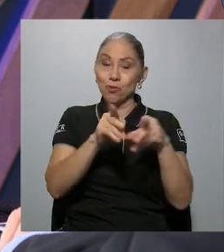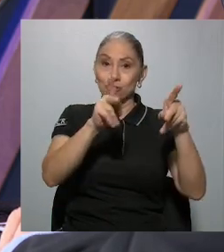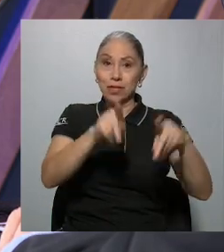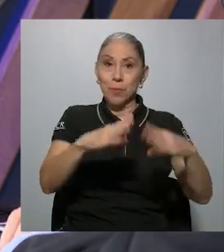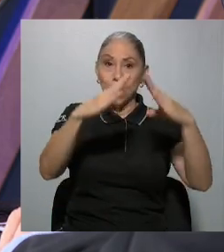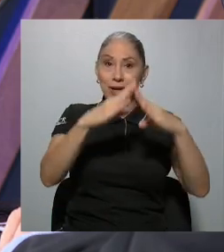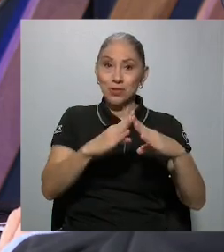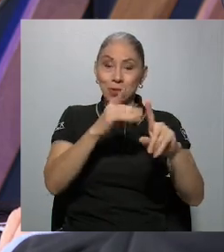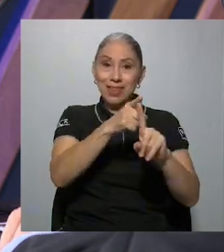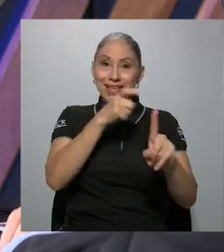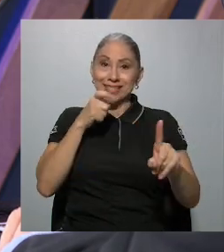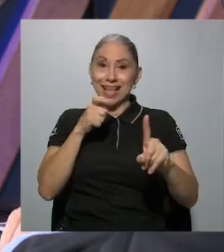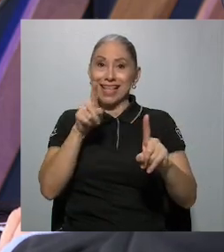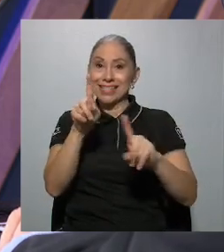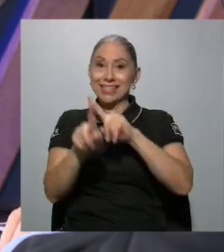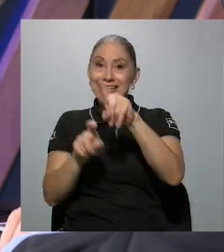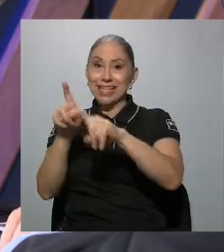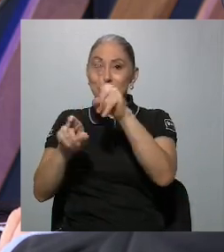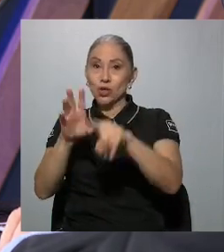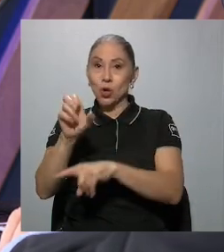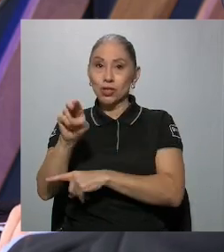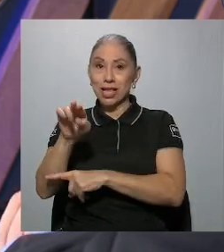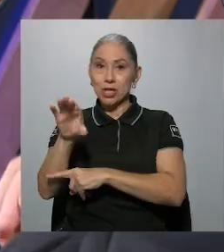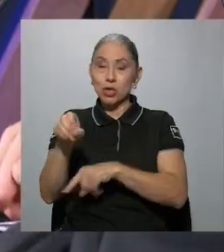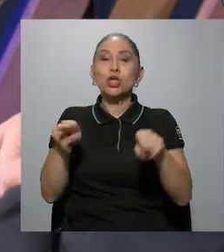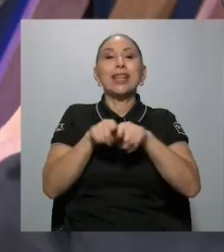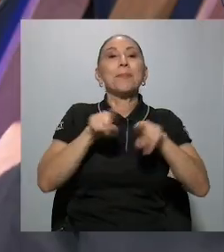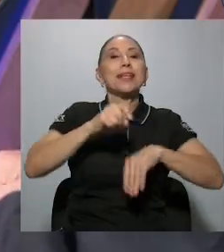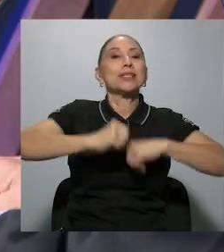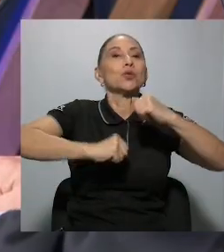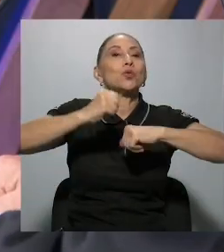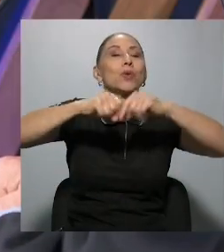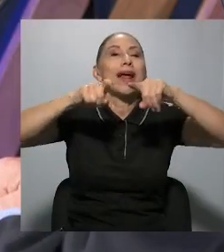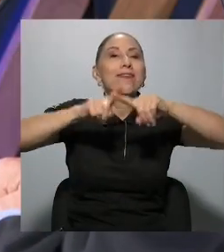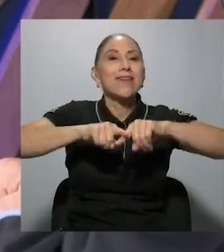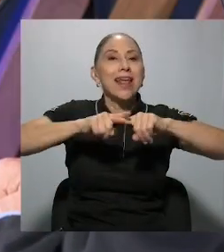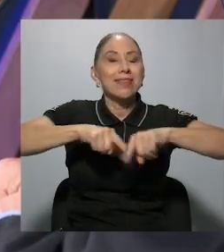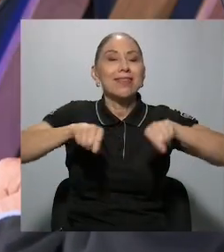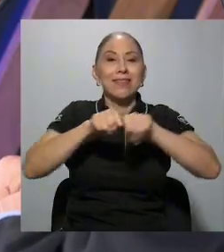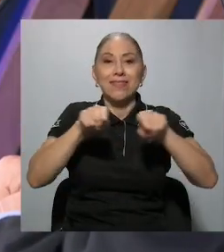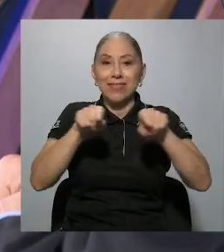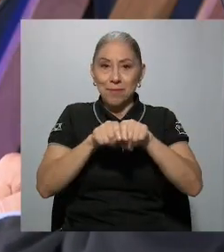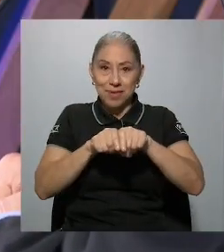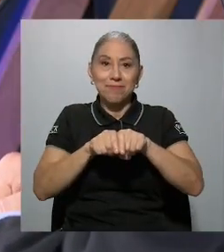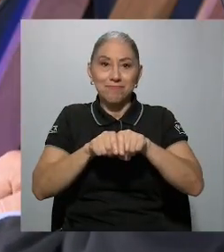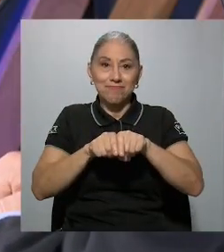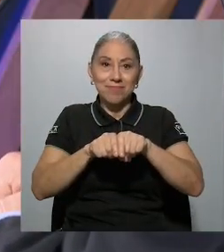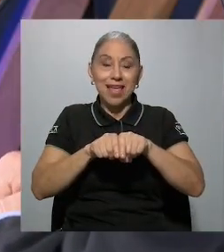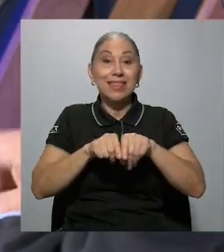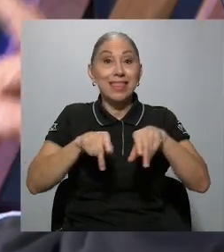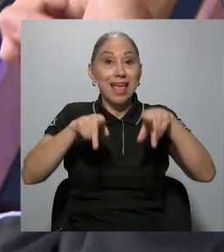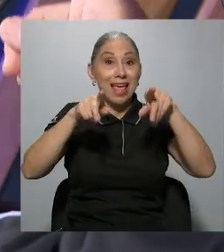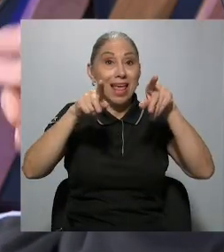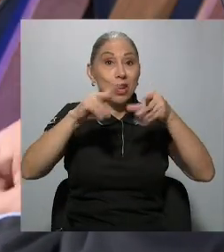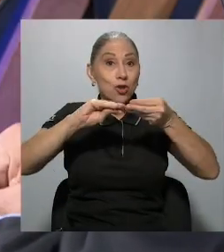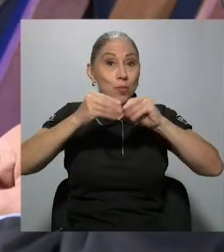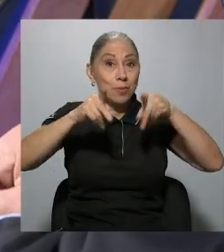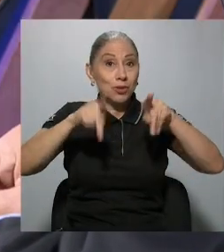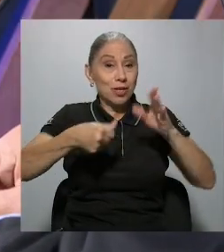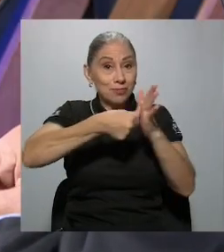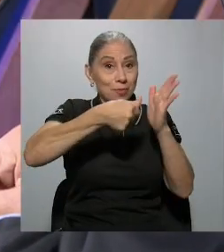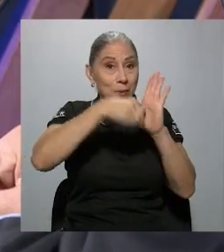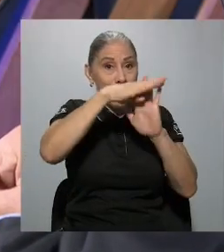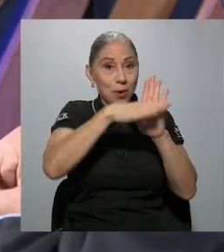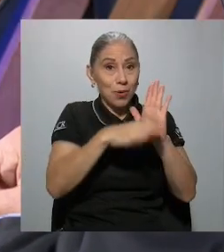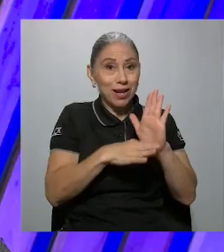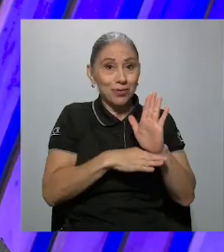cálculos de población provenientes del censo y además de eso teníamos una estructura relativa también del